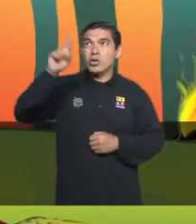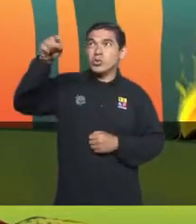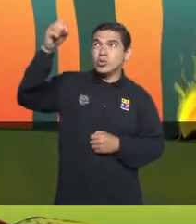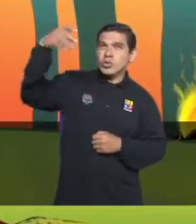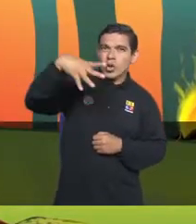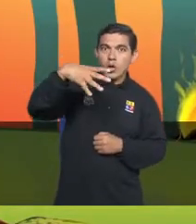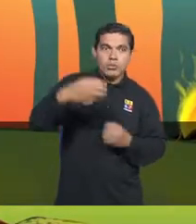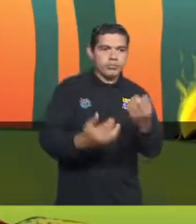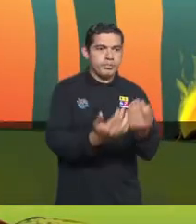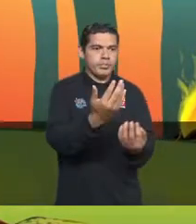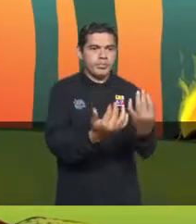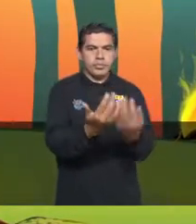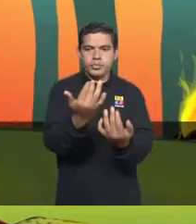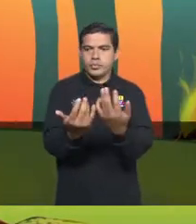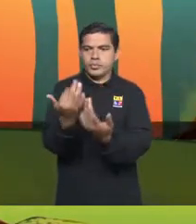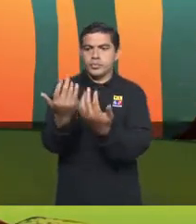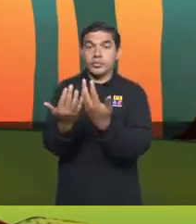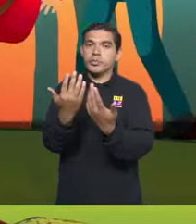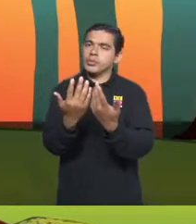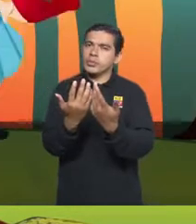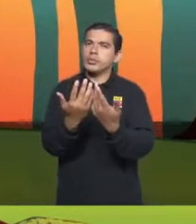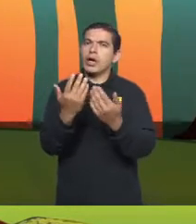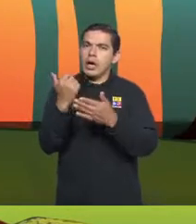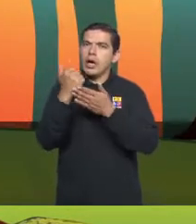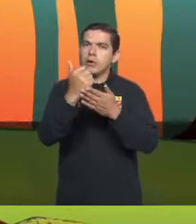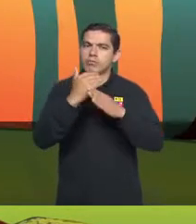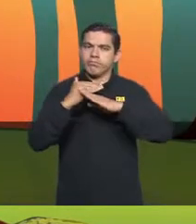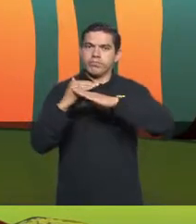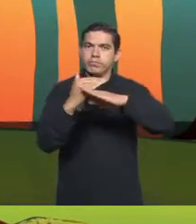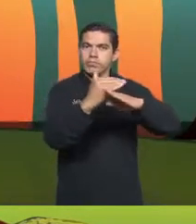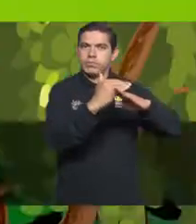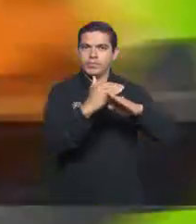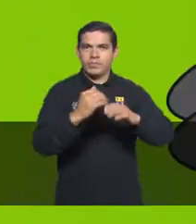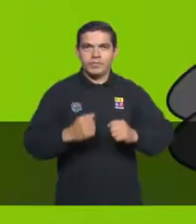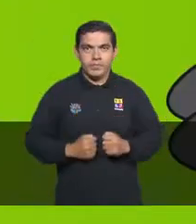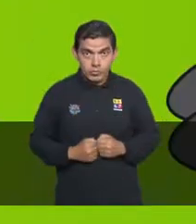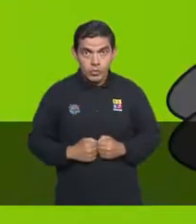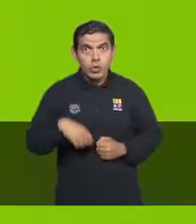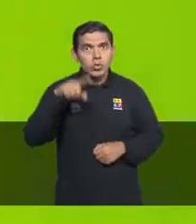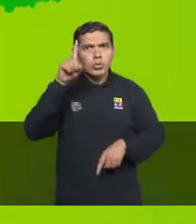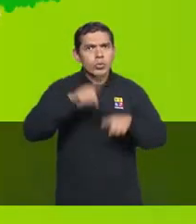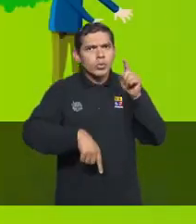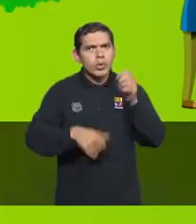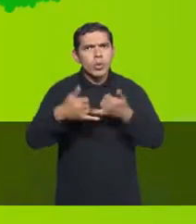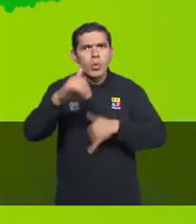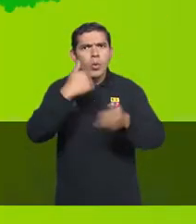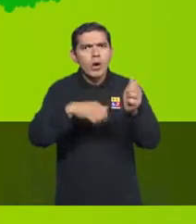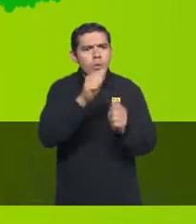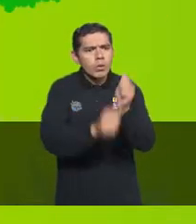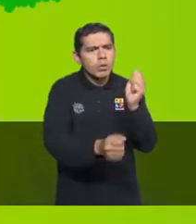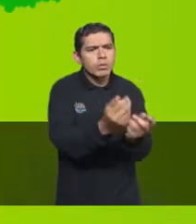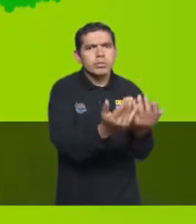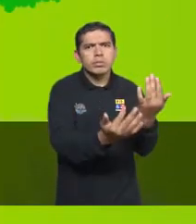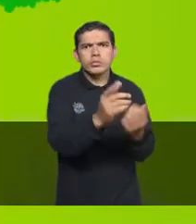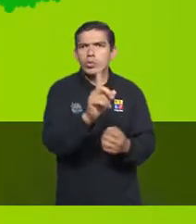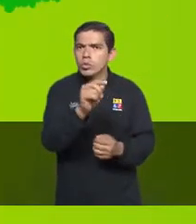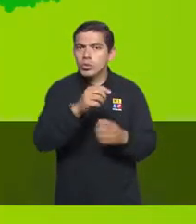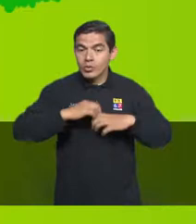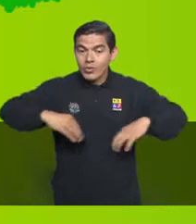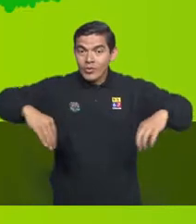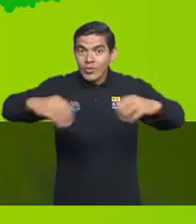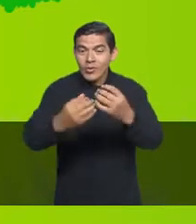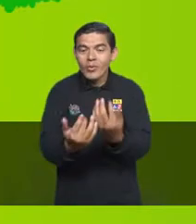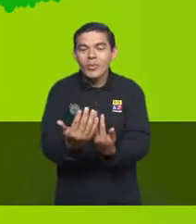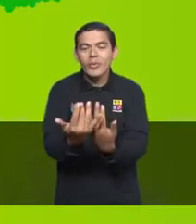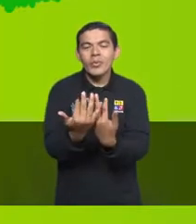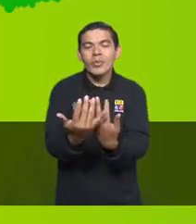a incendios forestales y todos podemos contribuir para evitarlos. No juegues con fuego. Asegúrate de apagar bien